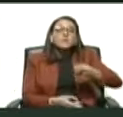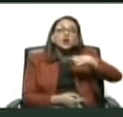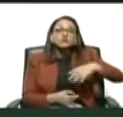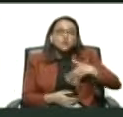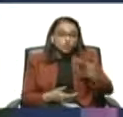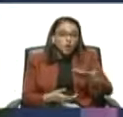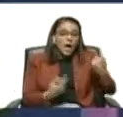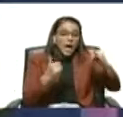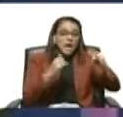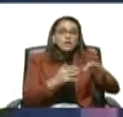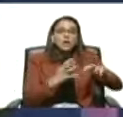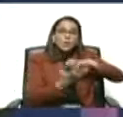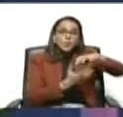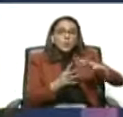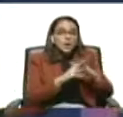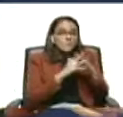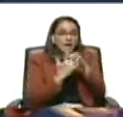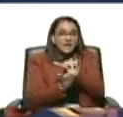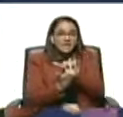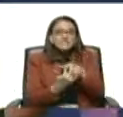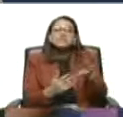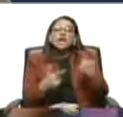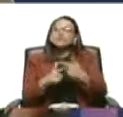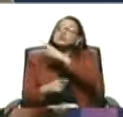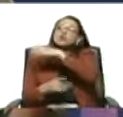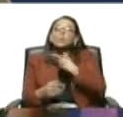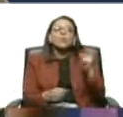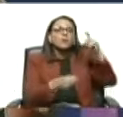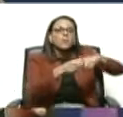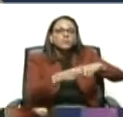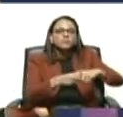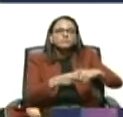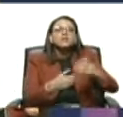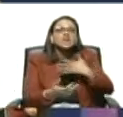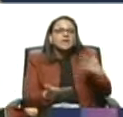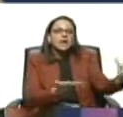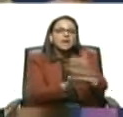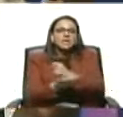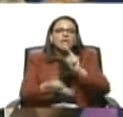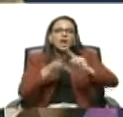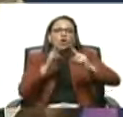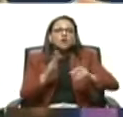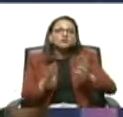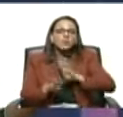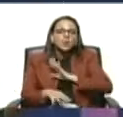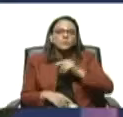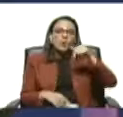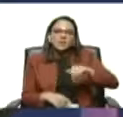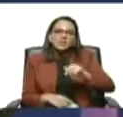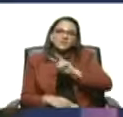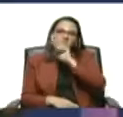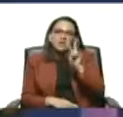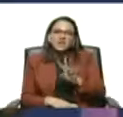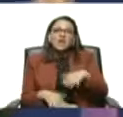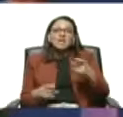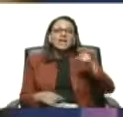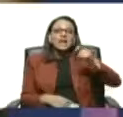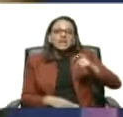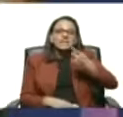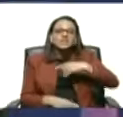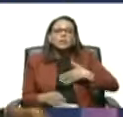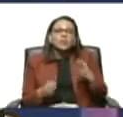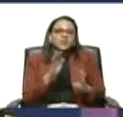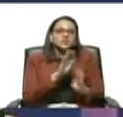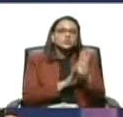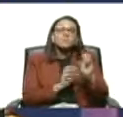objetivo estratégico de tener las mayores reservas estratégicas energéticas que se requieren para la transición energética sin